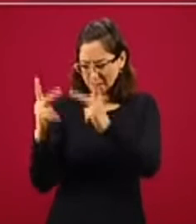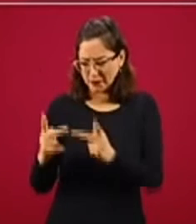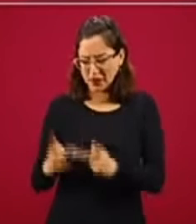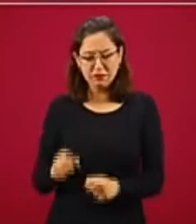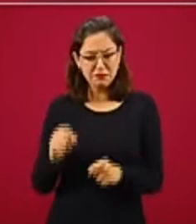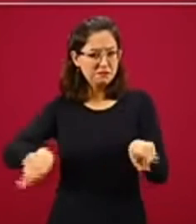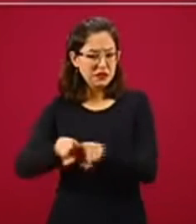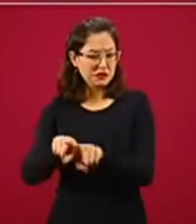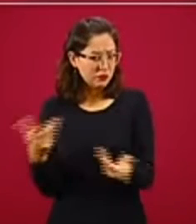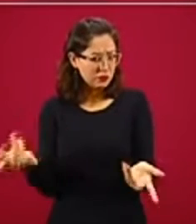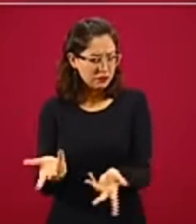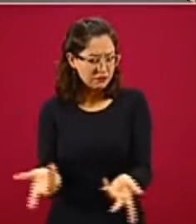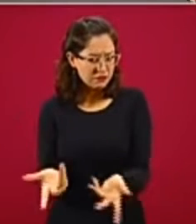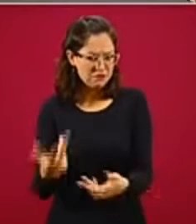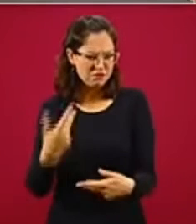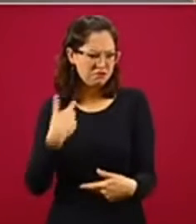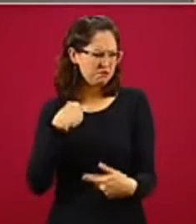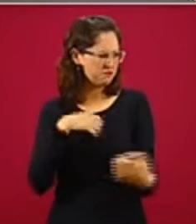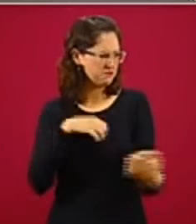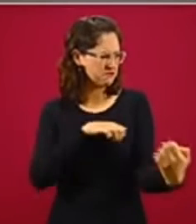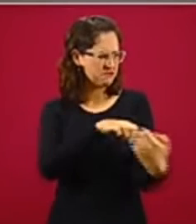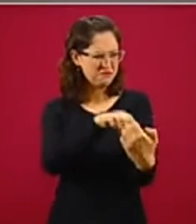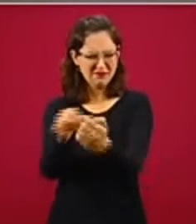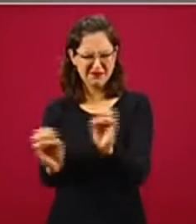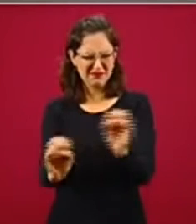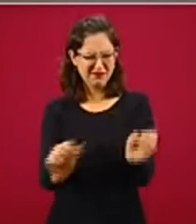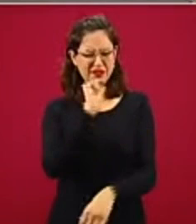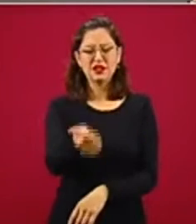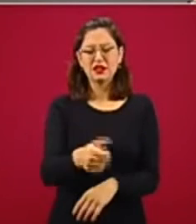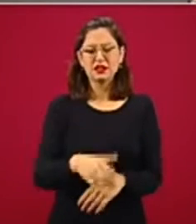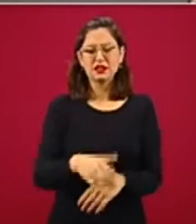No engañé, no voy a engañar a nadie.